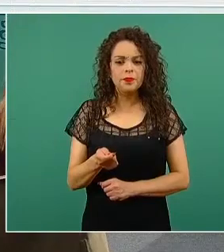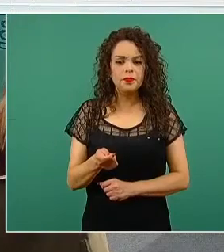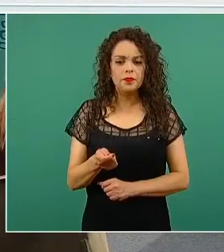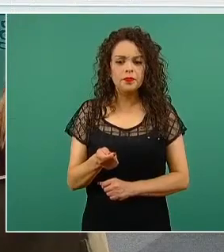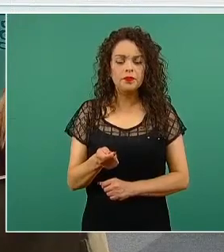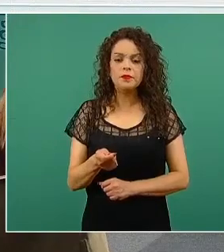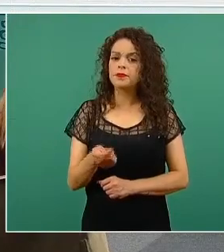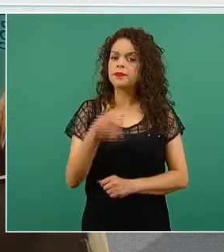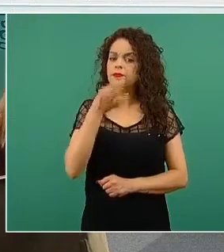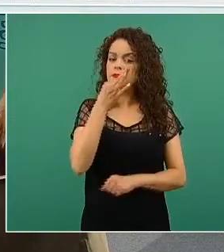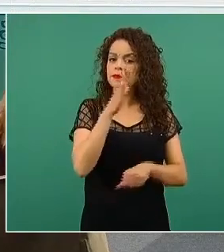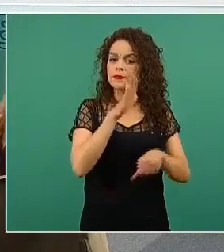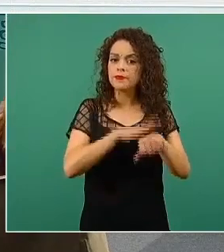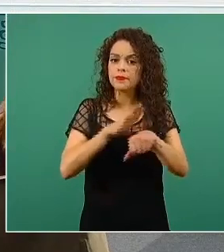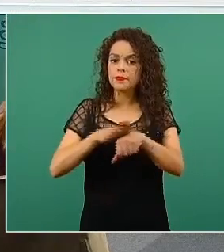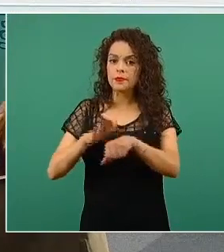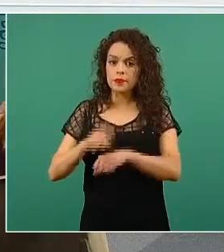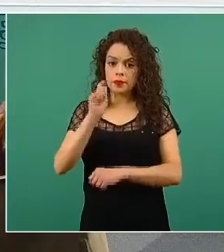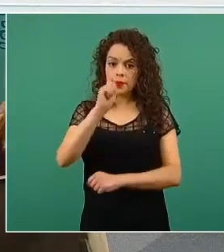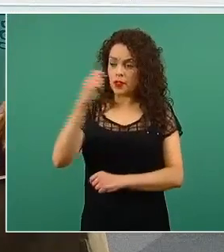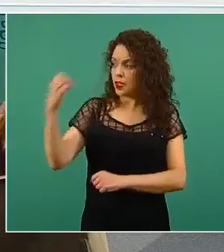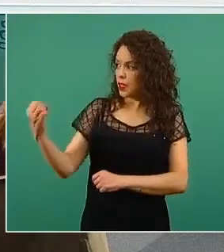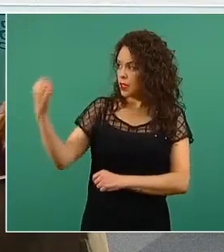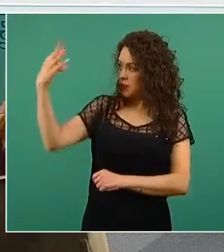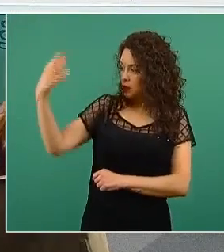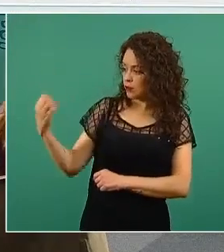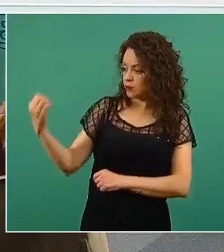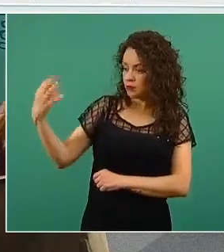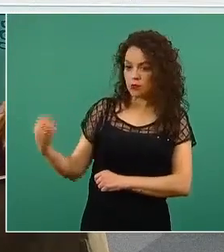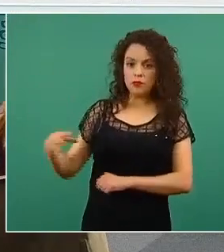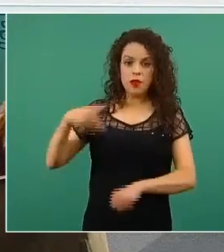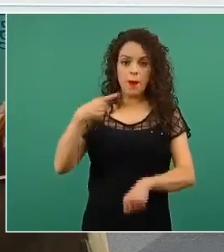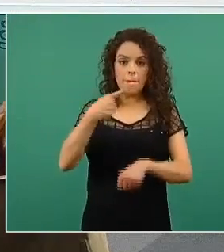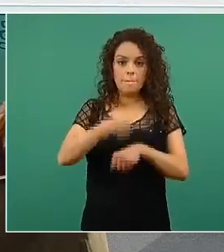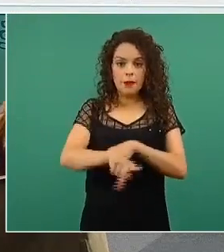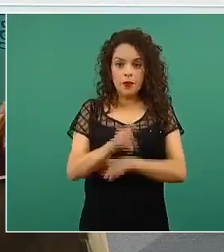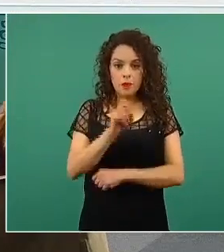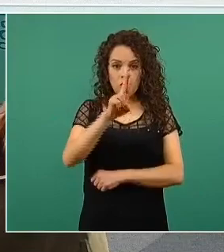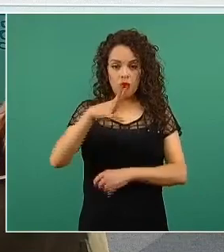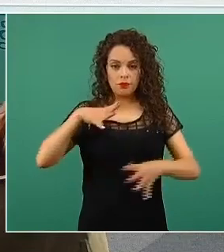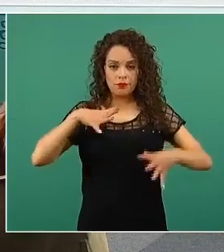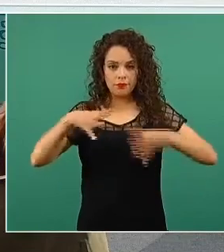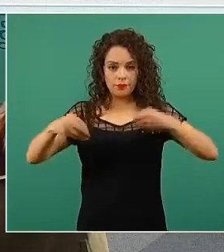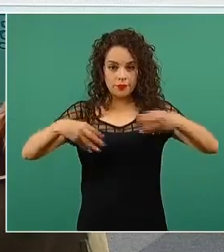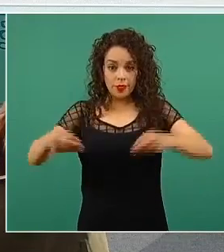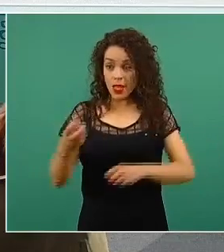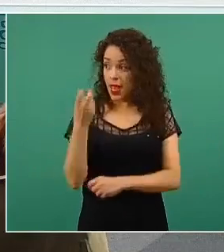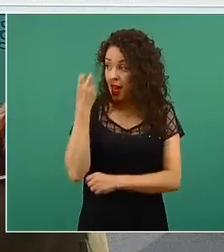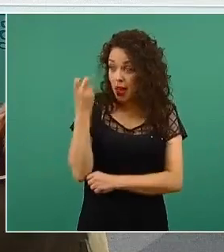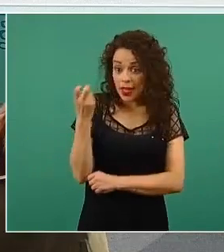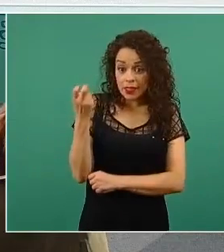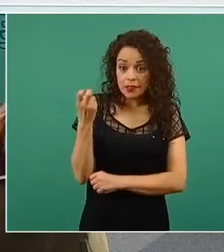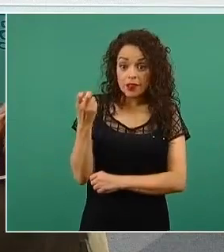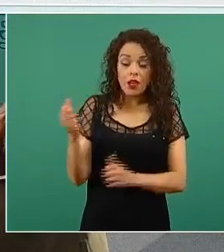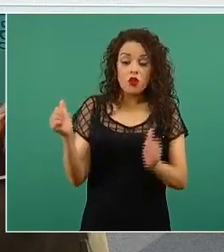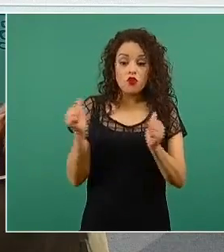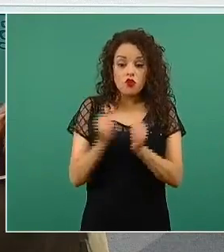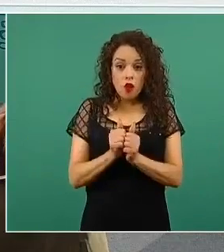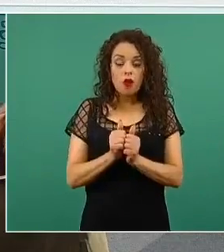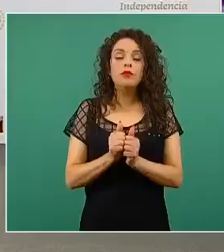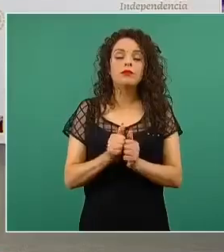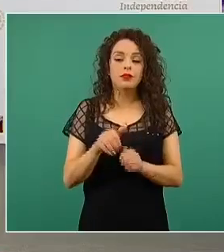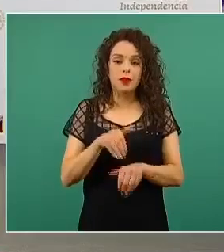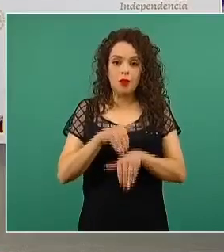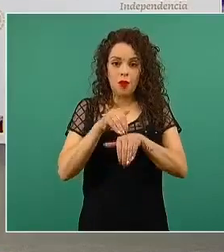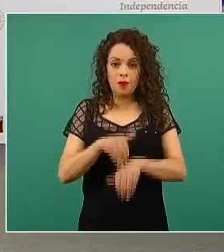indicadores del semáforo de riesgo epidémico y de ahí, con las reglas de su sana distancia y